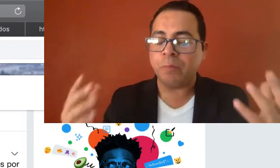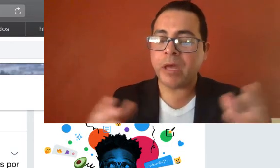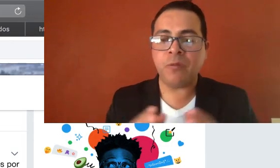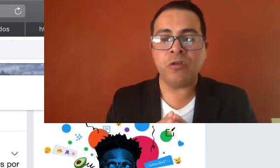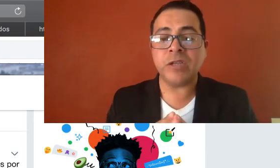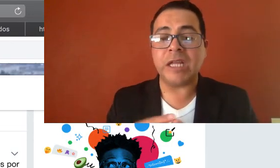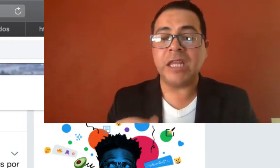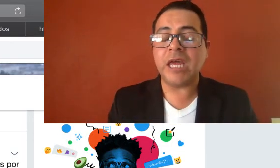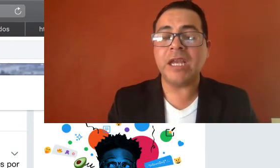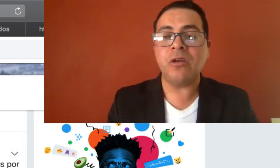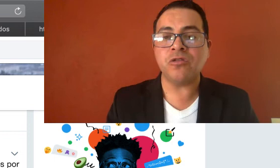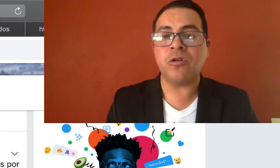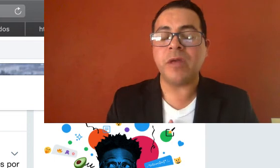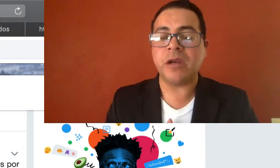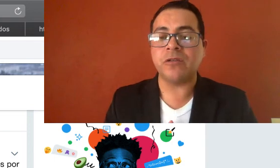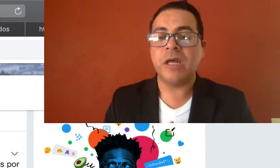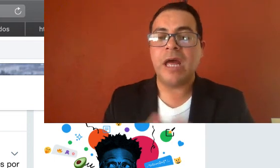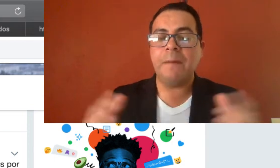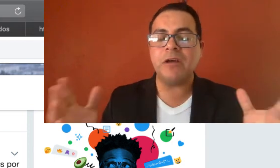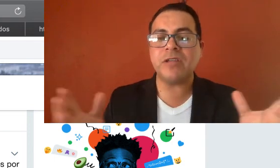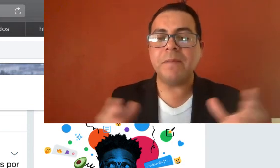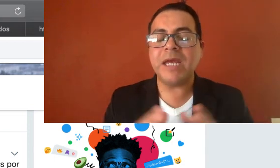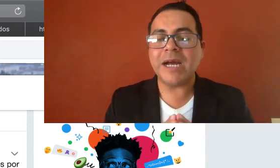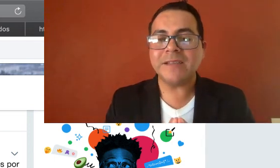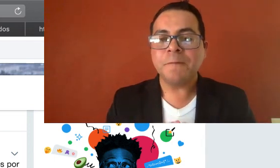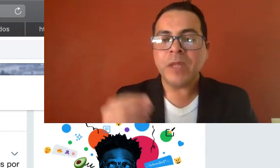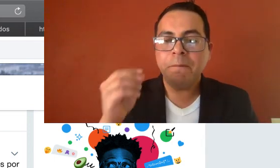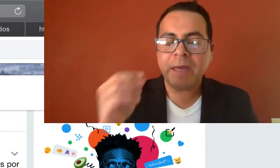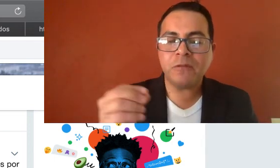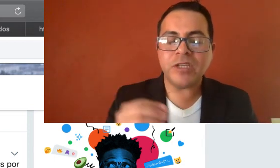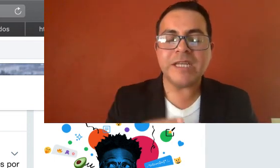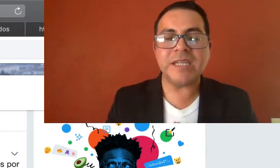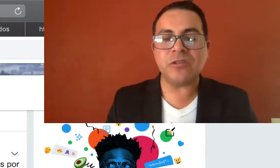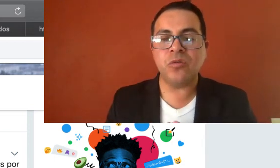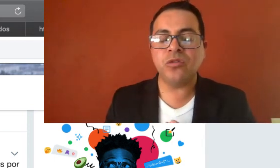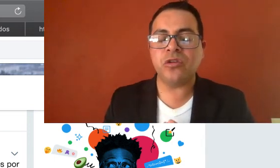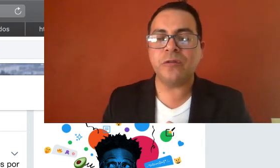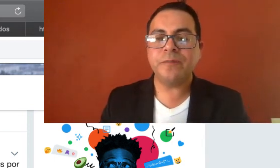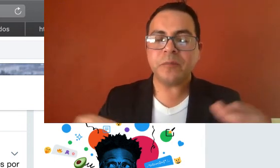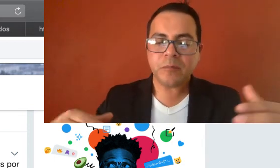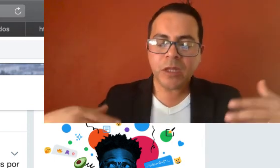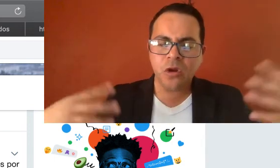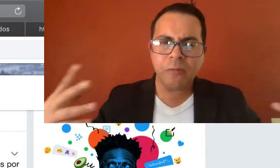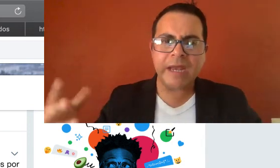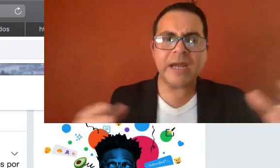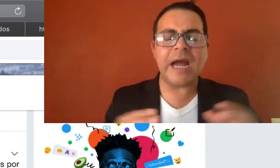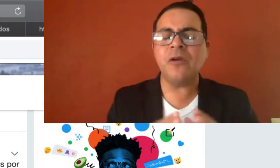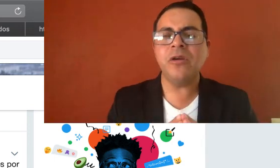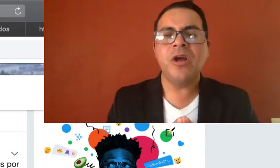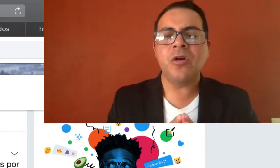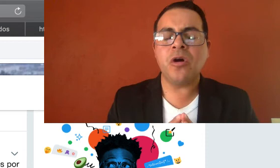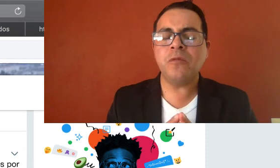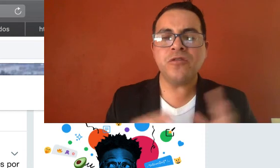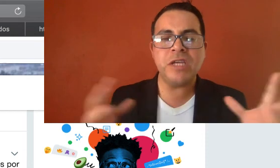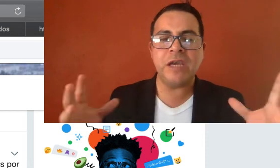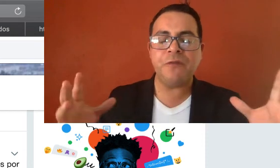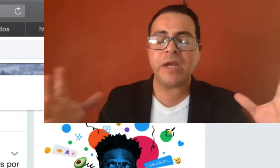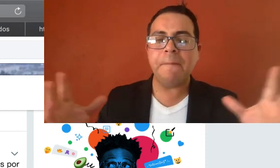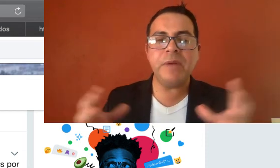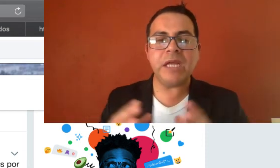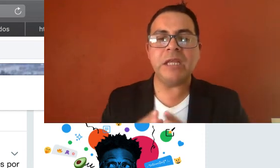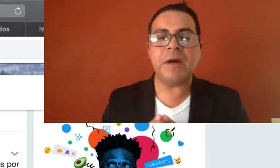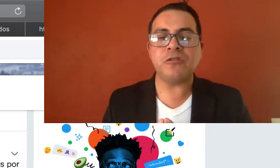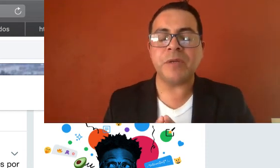superfluos que tienen los gobiernos. Amigos, amigas, vemos que este asunto lo manejaron como si